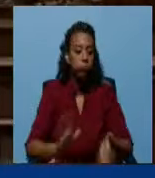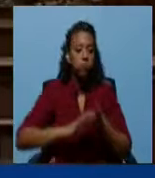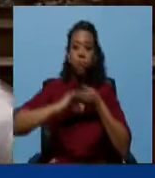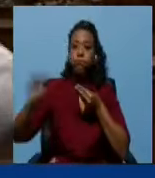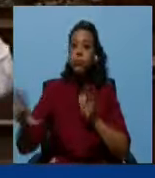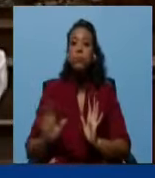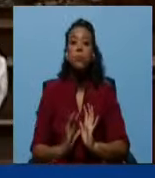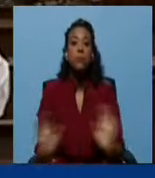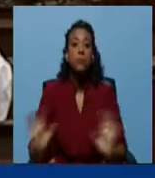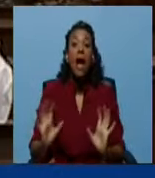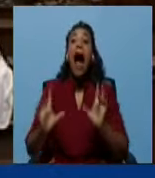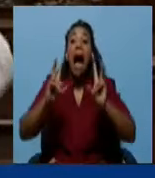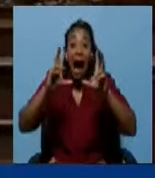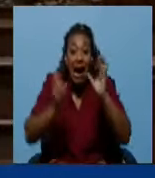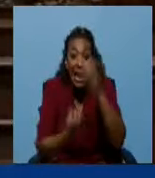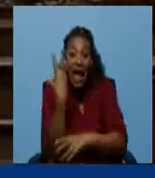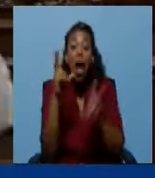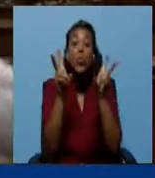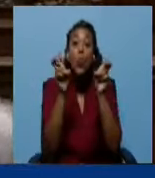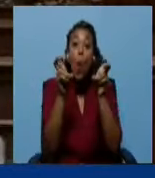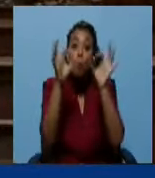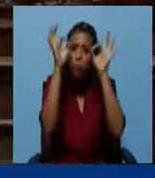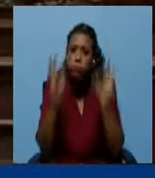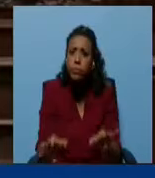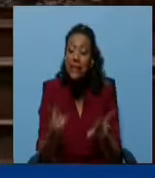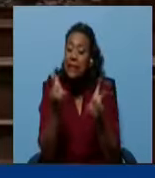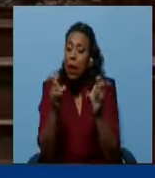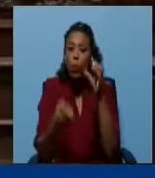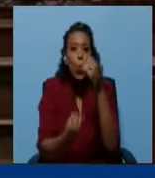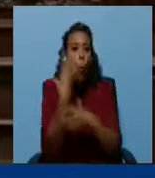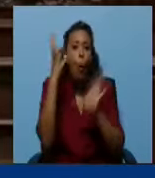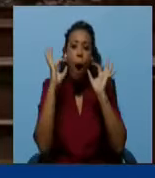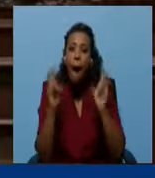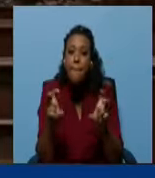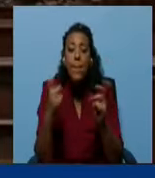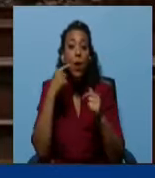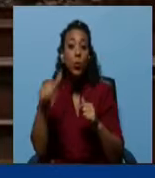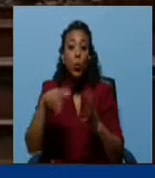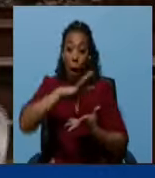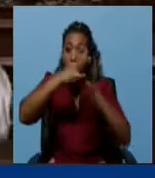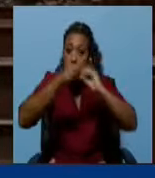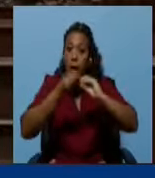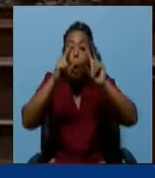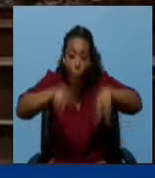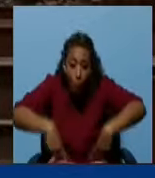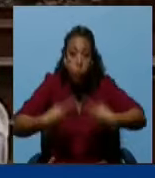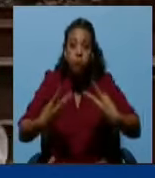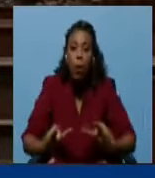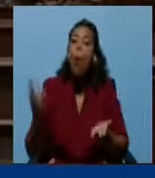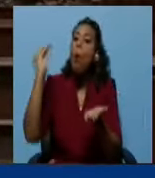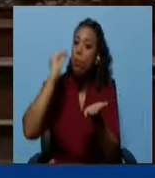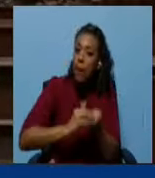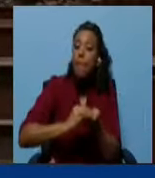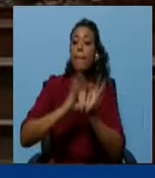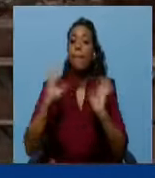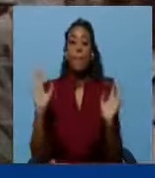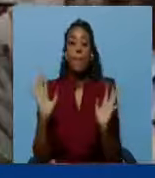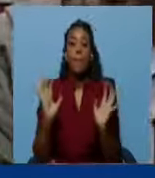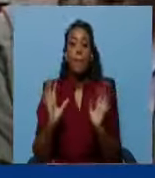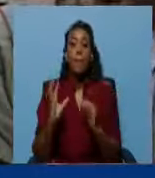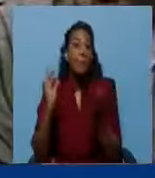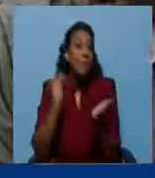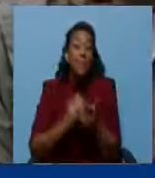lo que hay que crear lo nuevo, que se cree. Lo que haya que rehacerlo, que se rehaga.